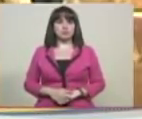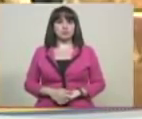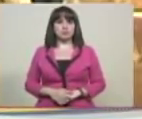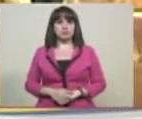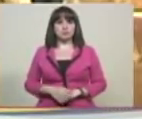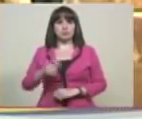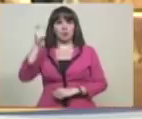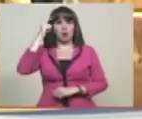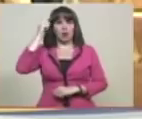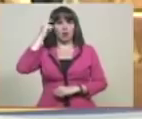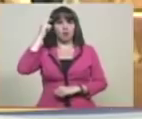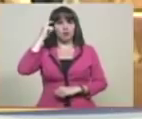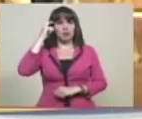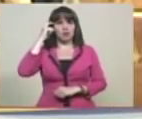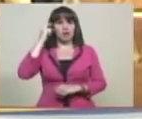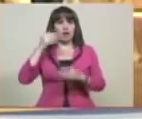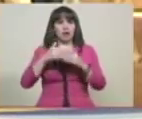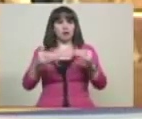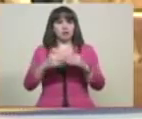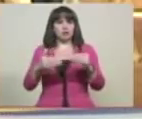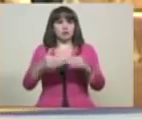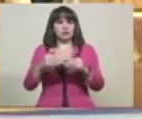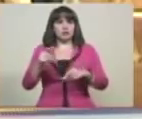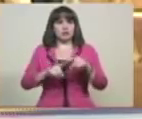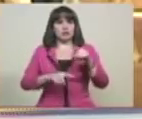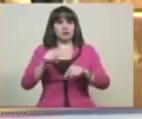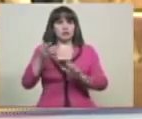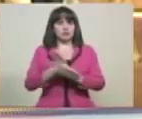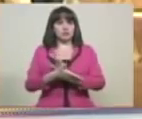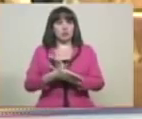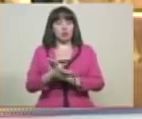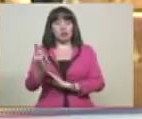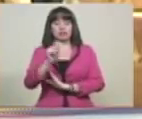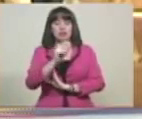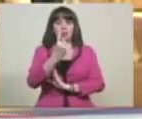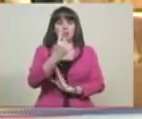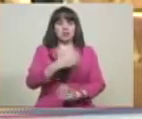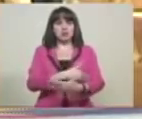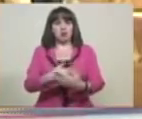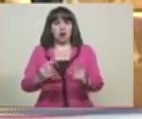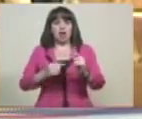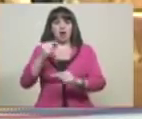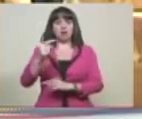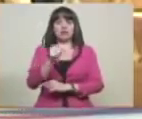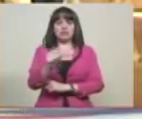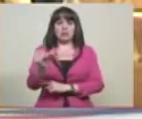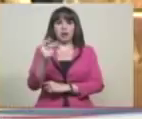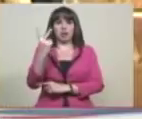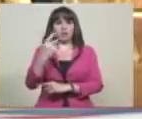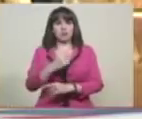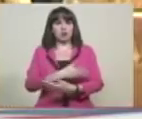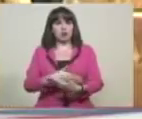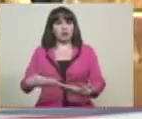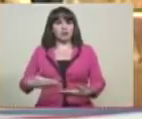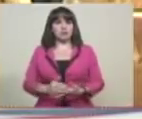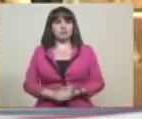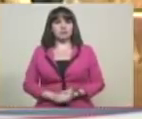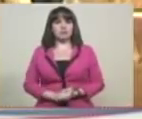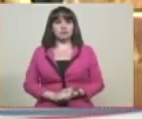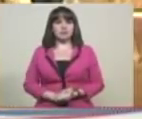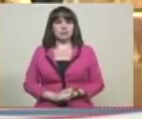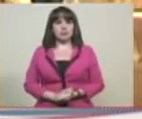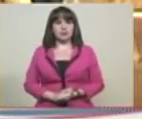Un día el dólar amanece en 1 millón de bolívares y en una semana amanece en 2 millones en Miami, fijado en Miami.